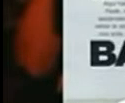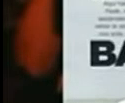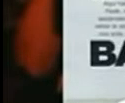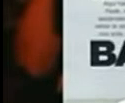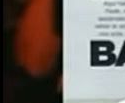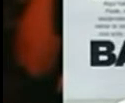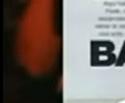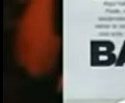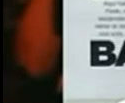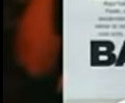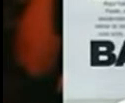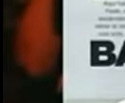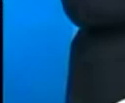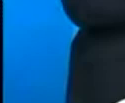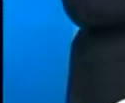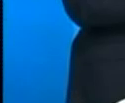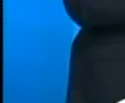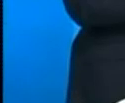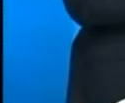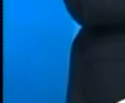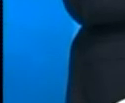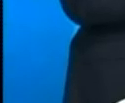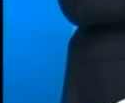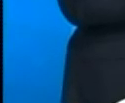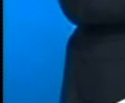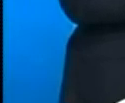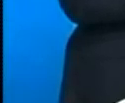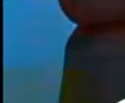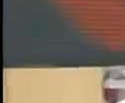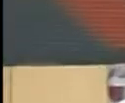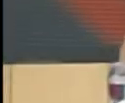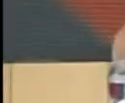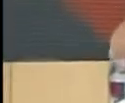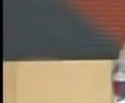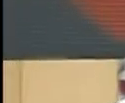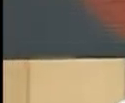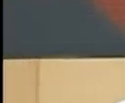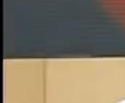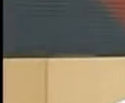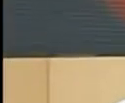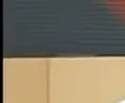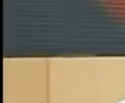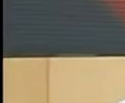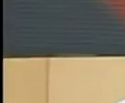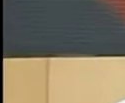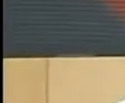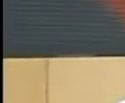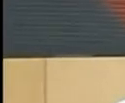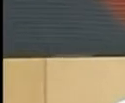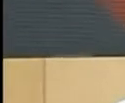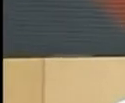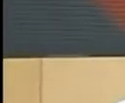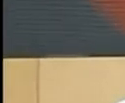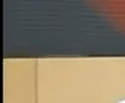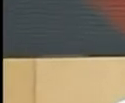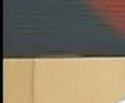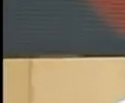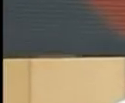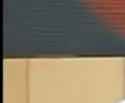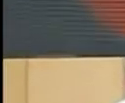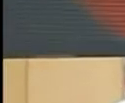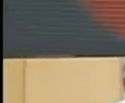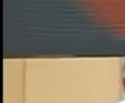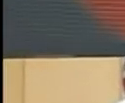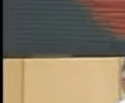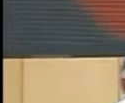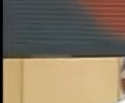interior. Claro. Bueno, habían hecho una producción casera hace un par de meses en las costas de México, cuando se fueron de vacaciones, cuando terminaron